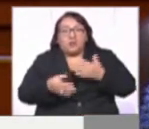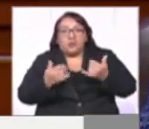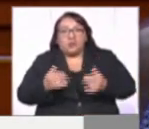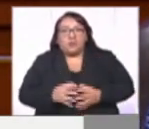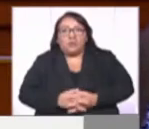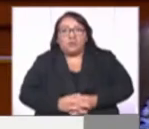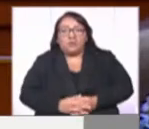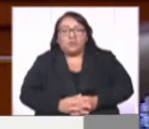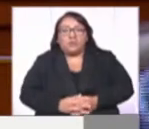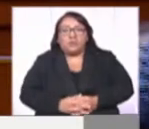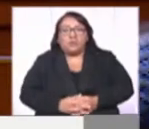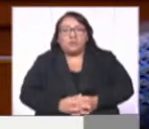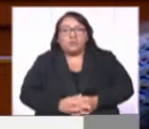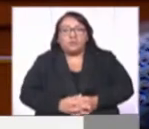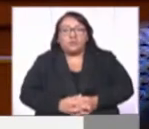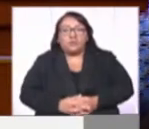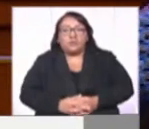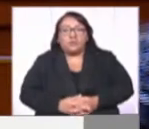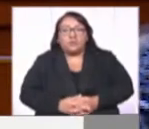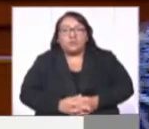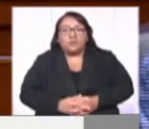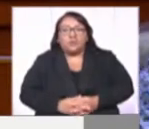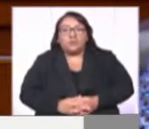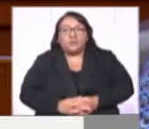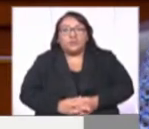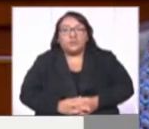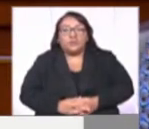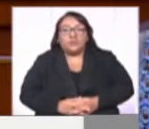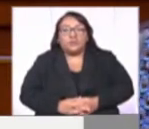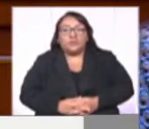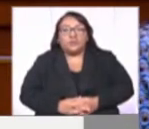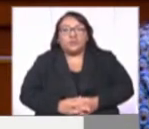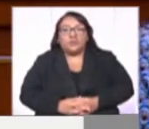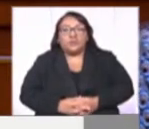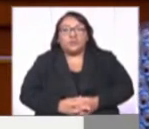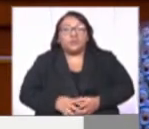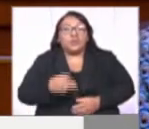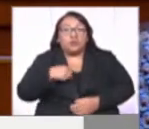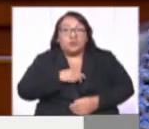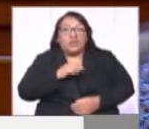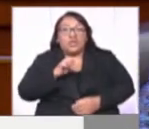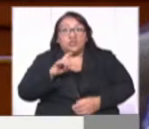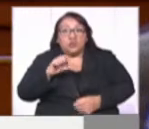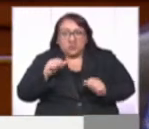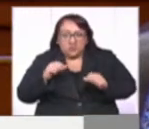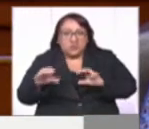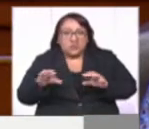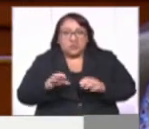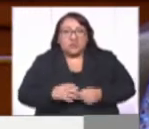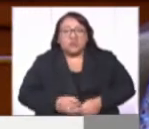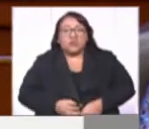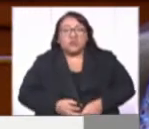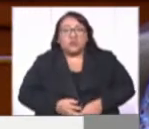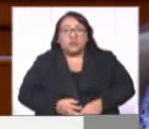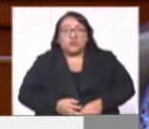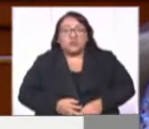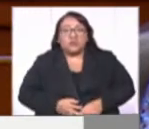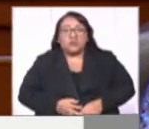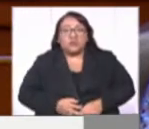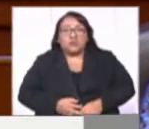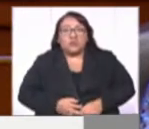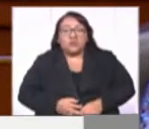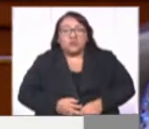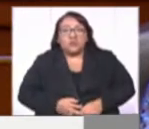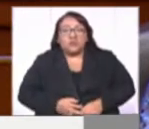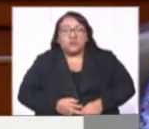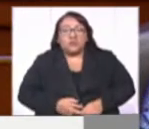ahorita del terreno de nuestra escuela, porque nuestra escuela ha estado funcionando, pero por problemas